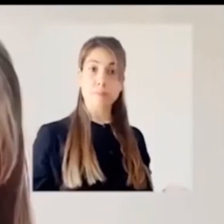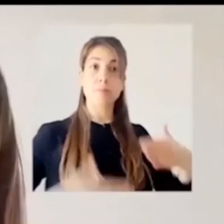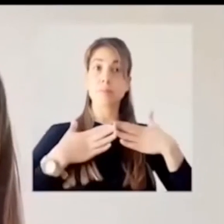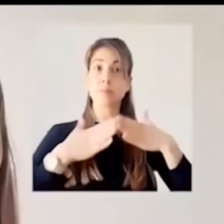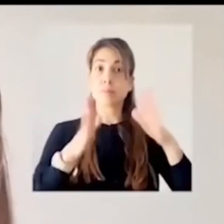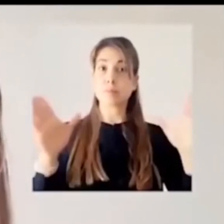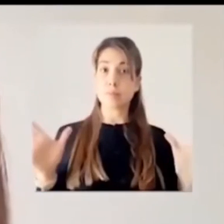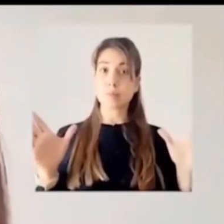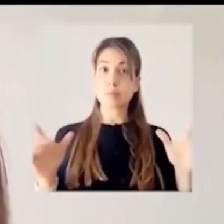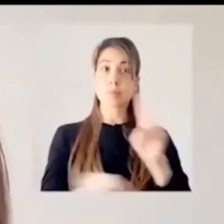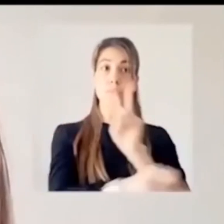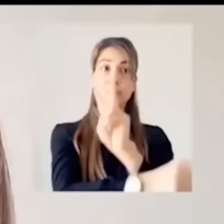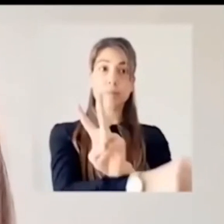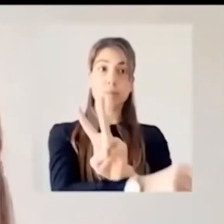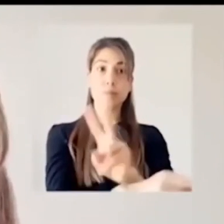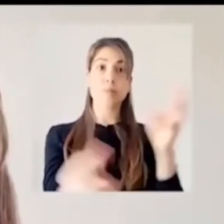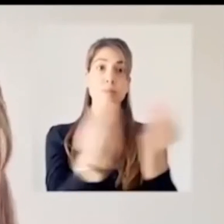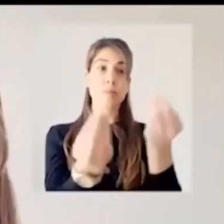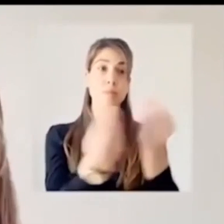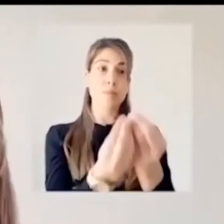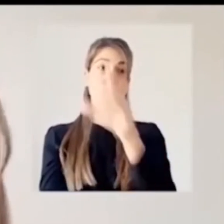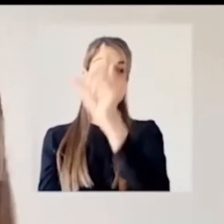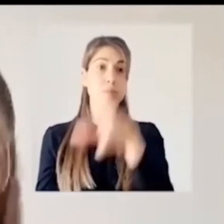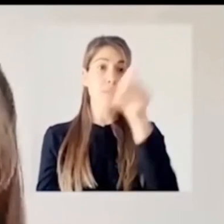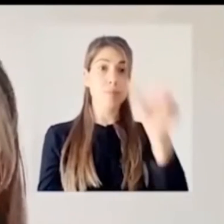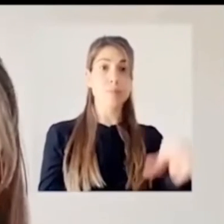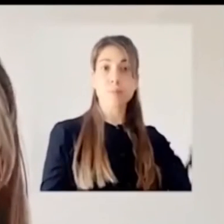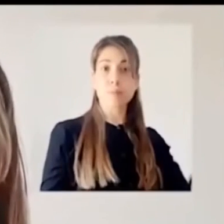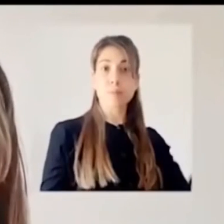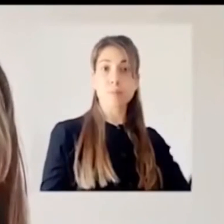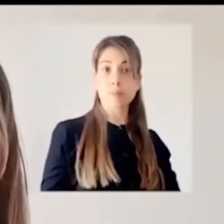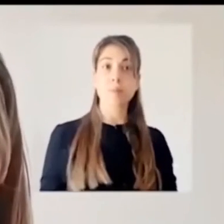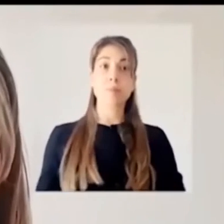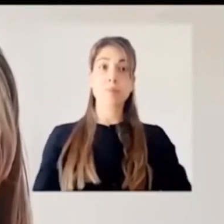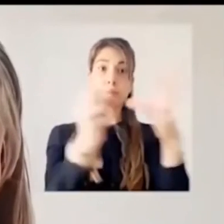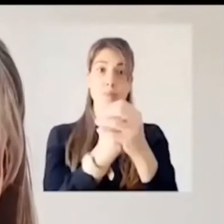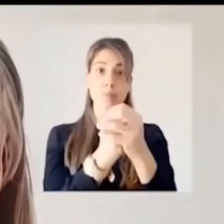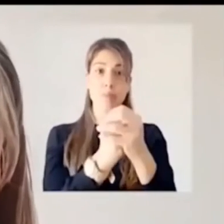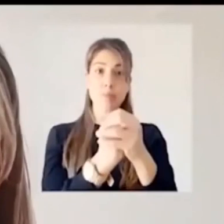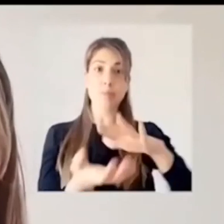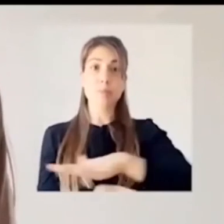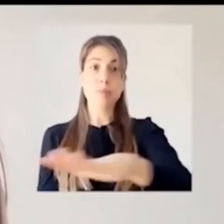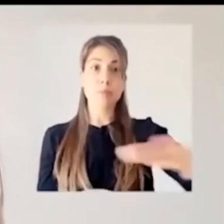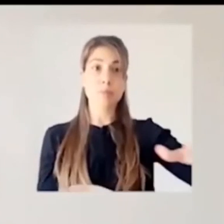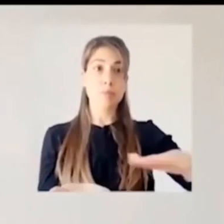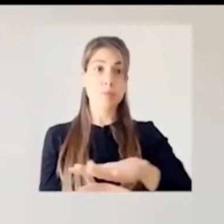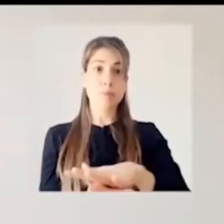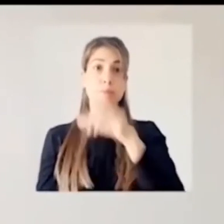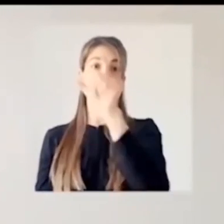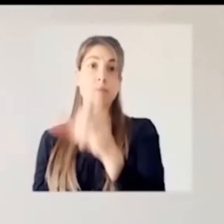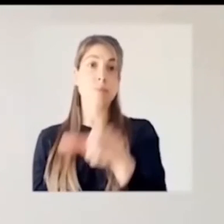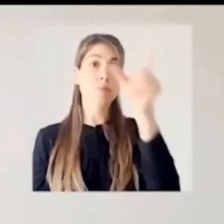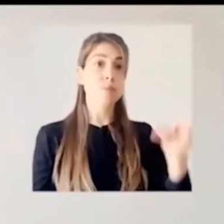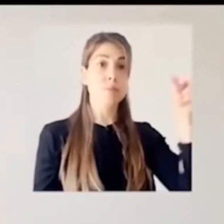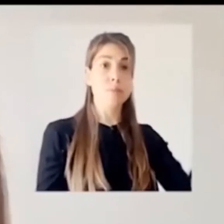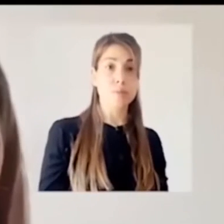caminos a más de una persona, que en todo esto que uno llama la inclusión tiene que ver con cada uno de nosotros.